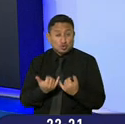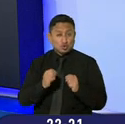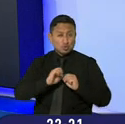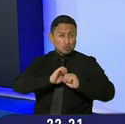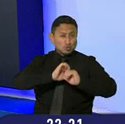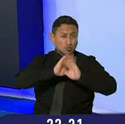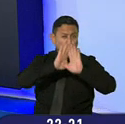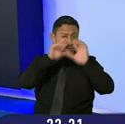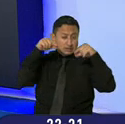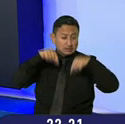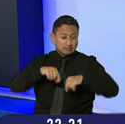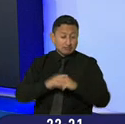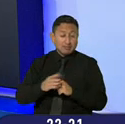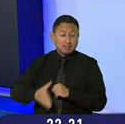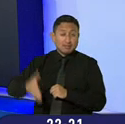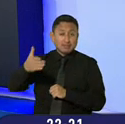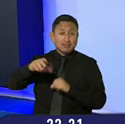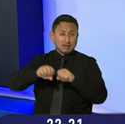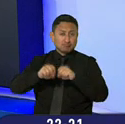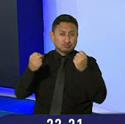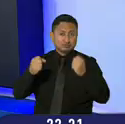dejando daños materiales.